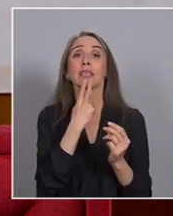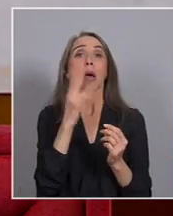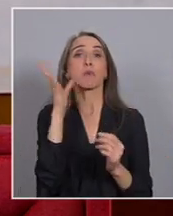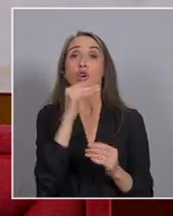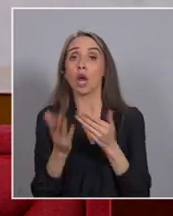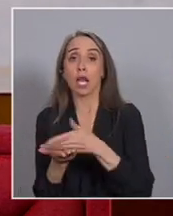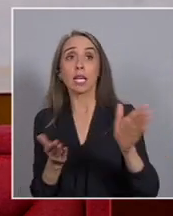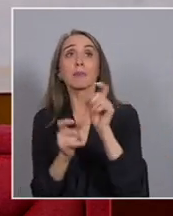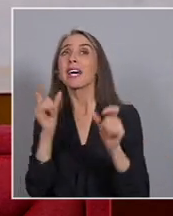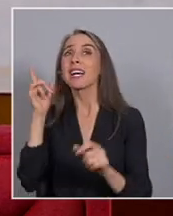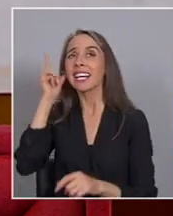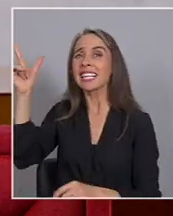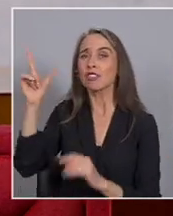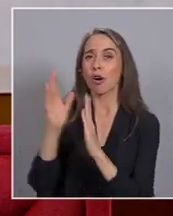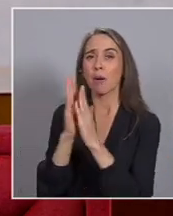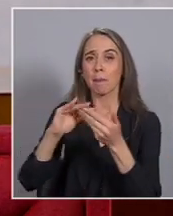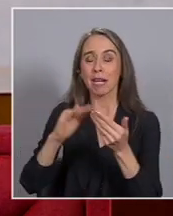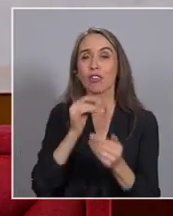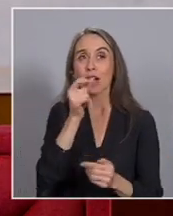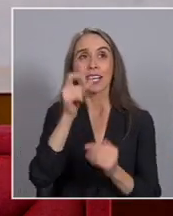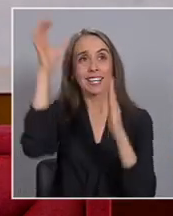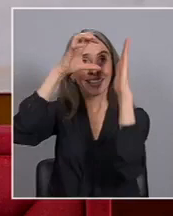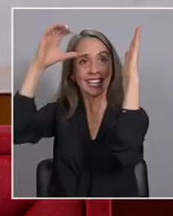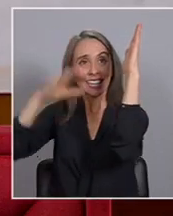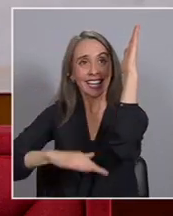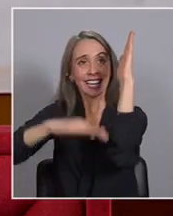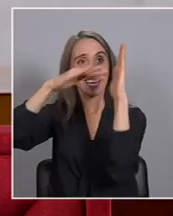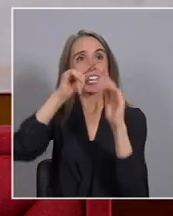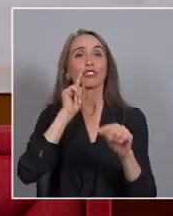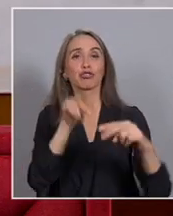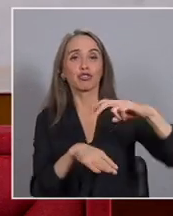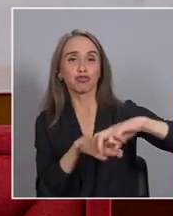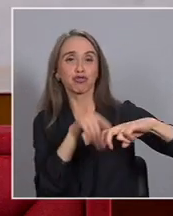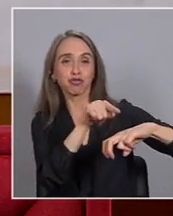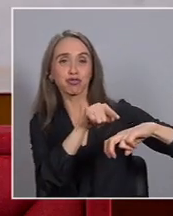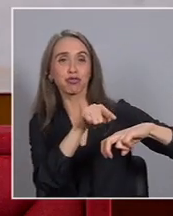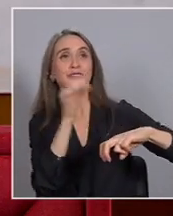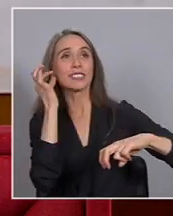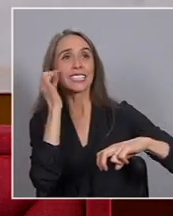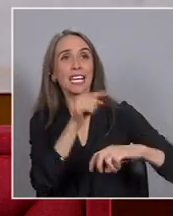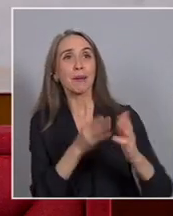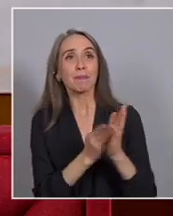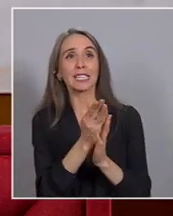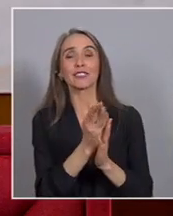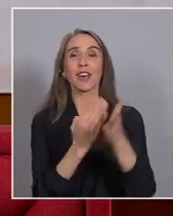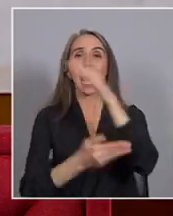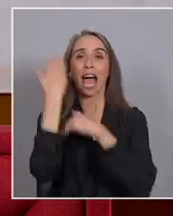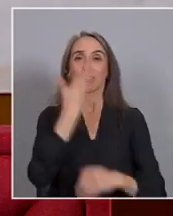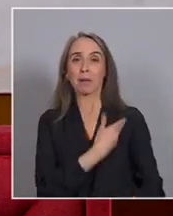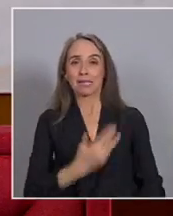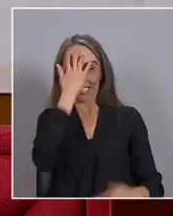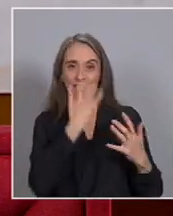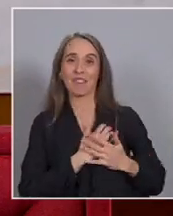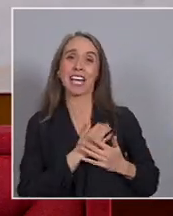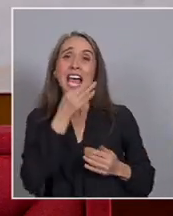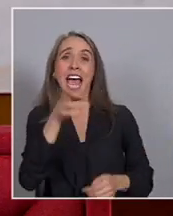además, no, perdone que me refiera tanto, pero como es está presente, que inició la presidenta Bachelet también.